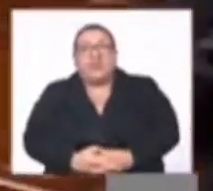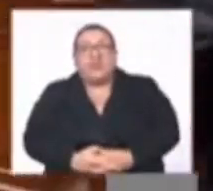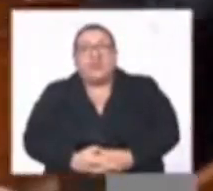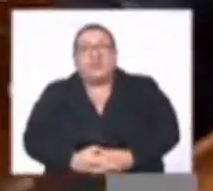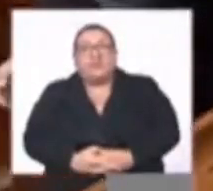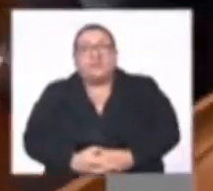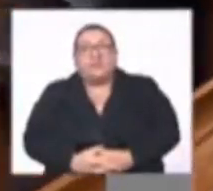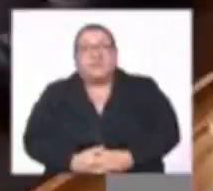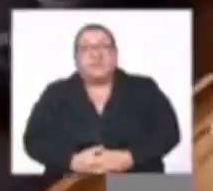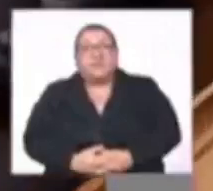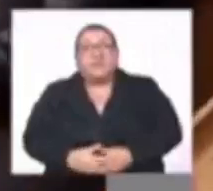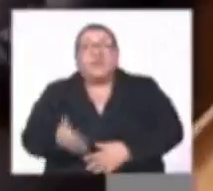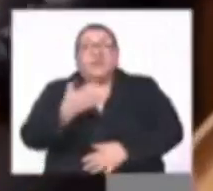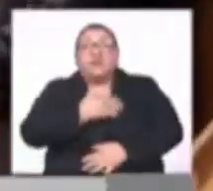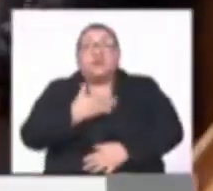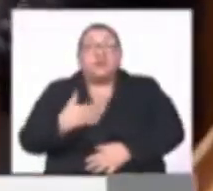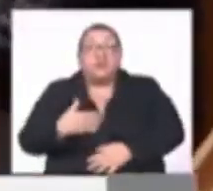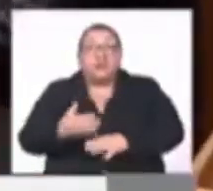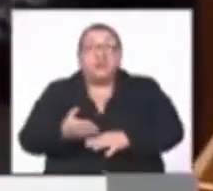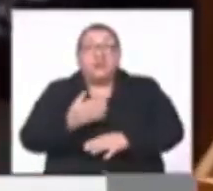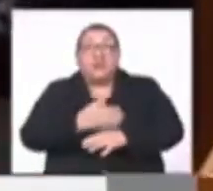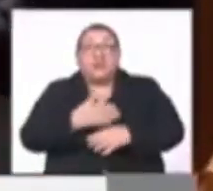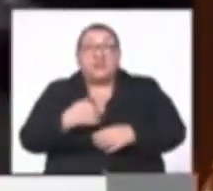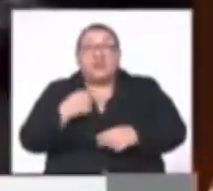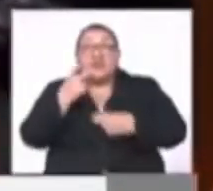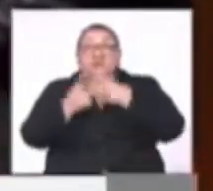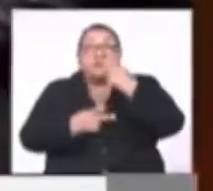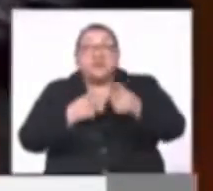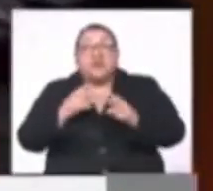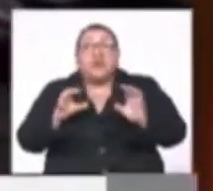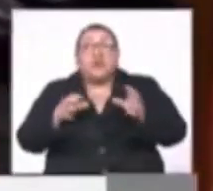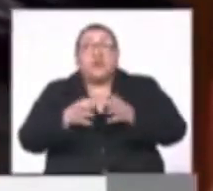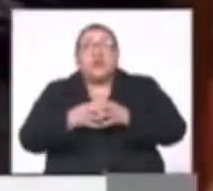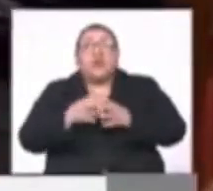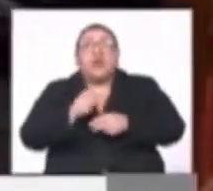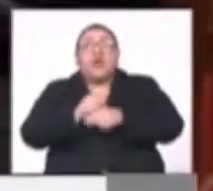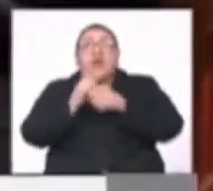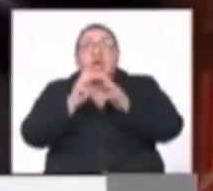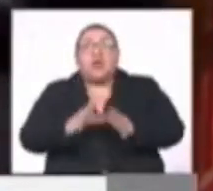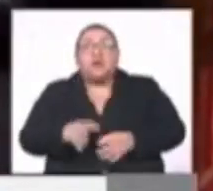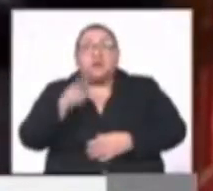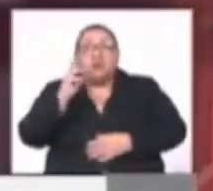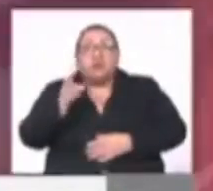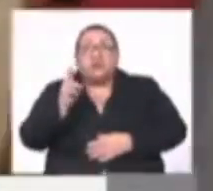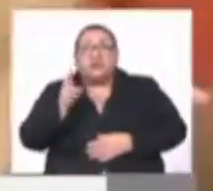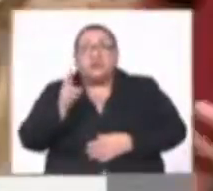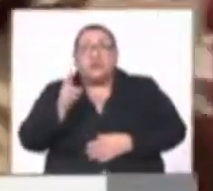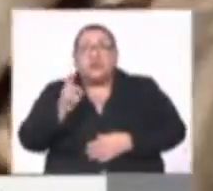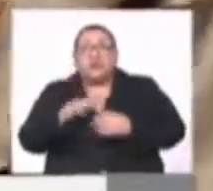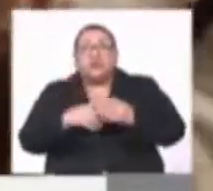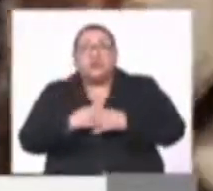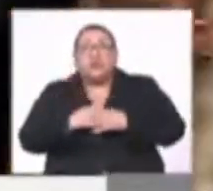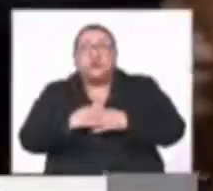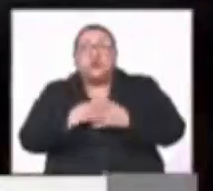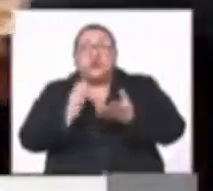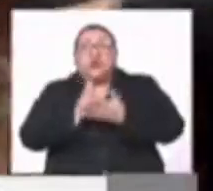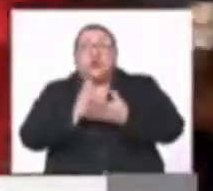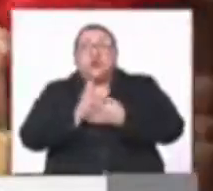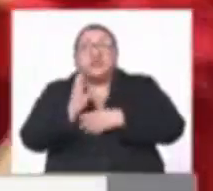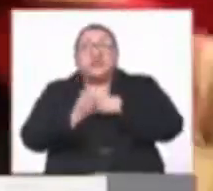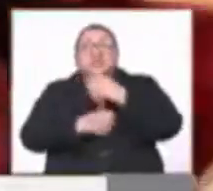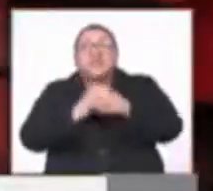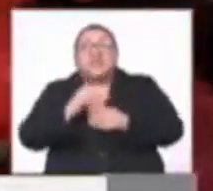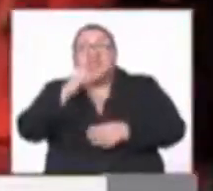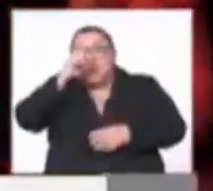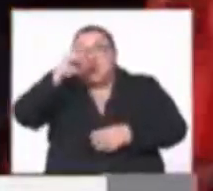El presidente del Congreso de la República, Soto Reyes, recibió la visita de una delegación de alumnos, docentes y directivos del Colegio Nacional de Ciencias